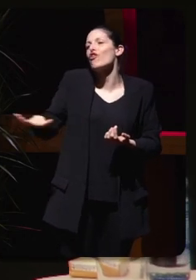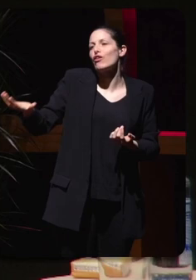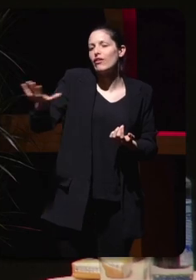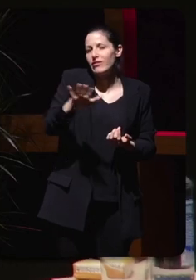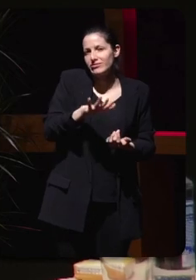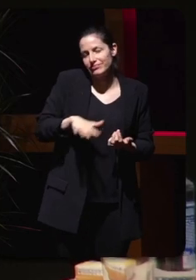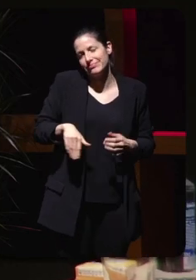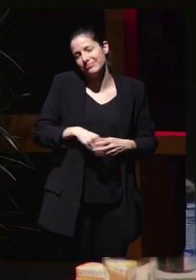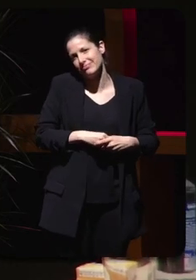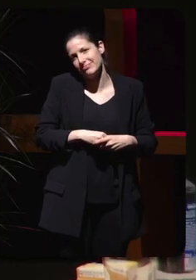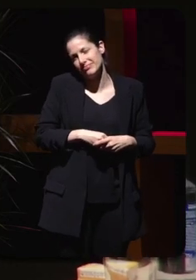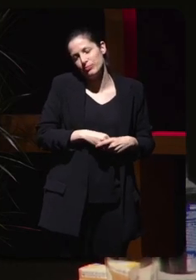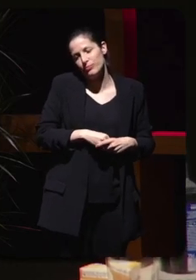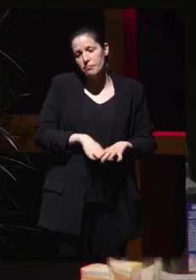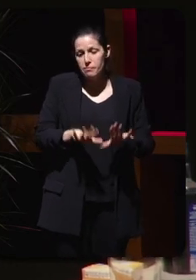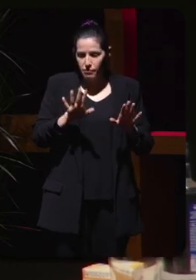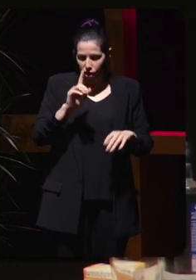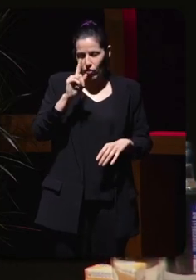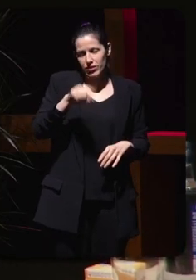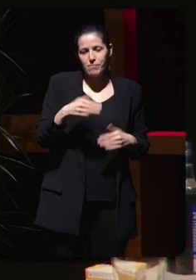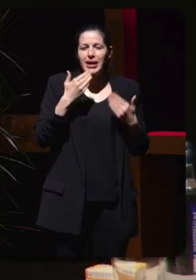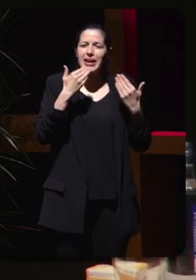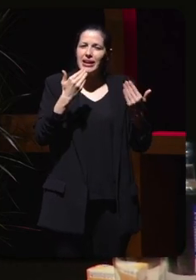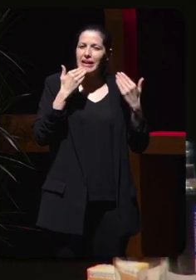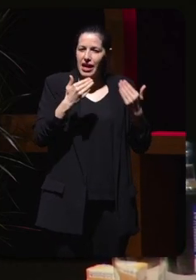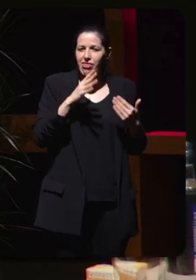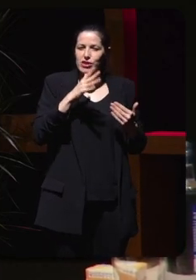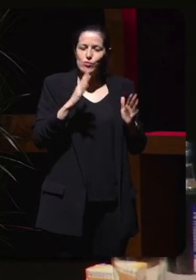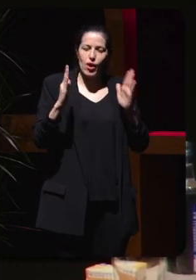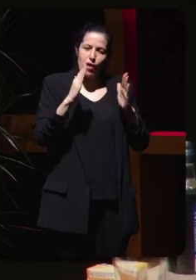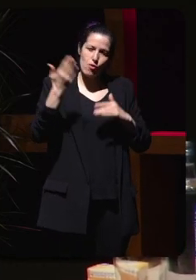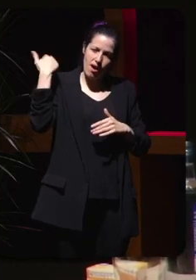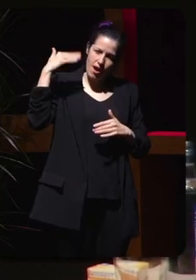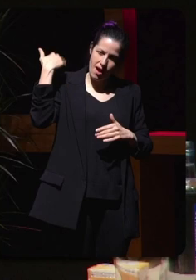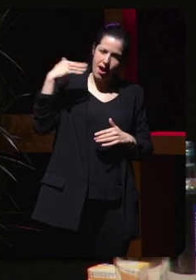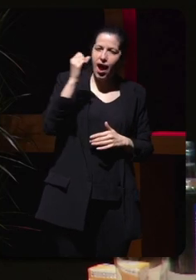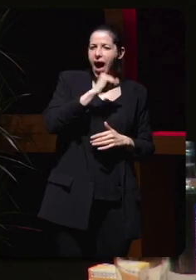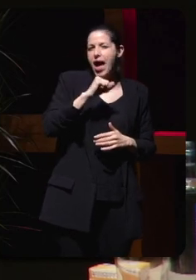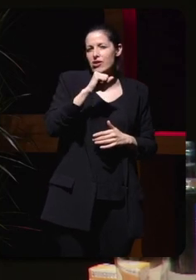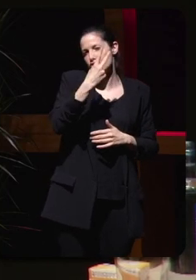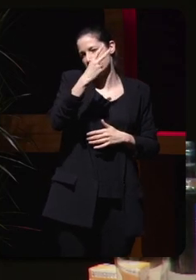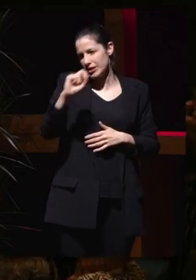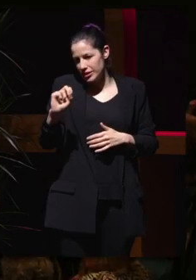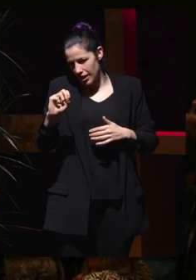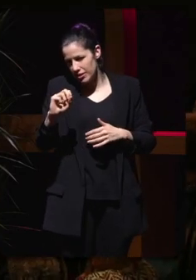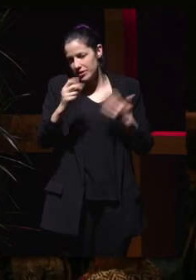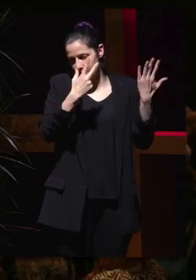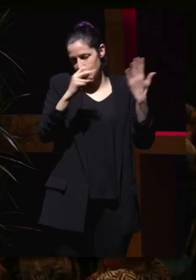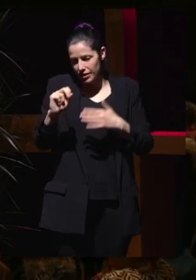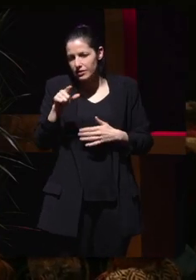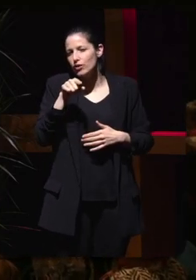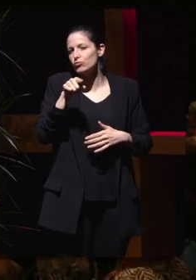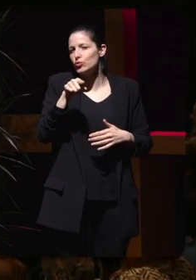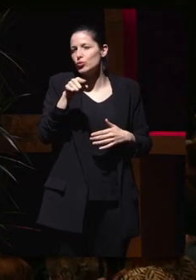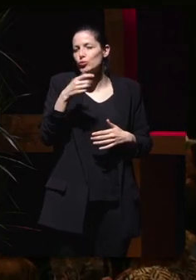la única flor. Pero sobre todo, muchas gracias por ser en aquellos años 70 la intrusa, la anómala, la criatura extraña, porque gracias